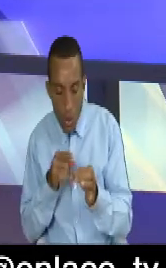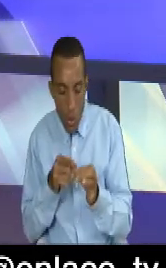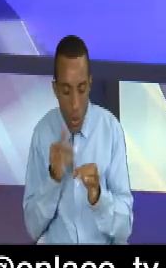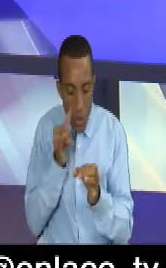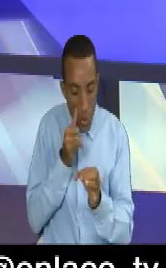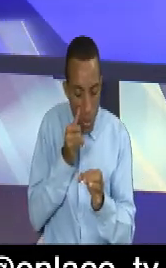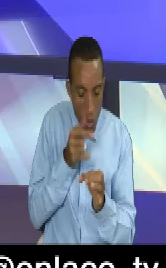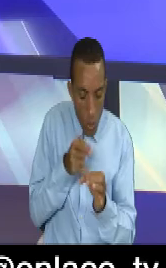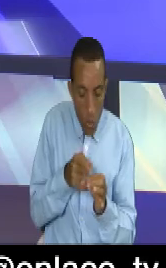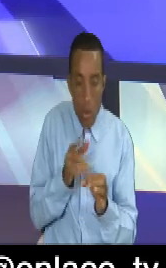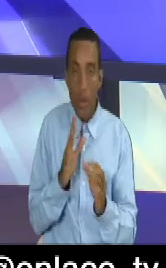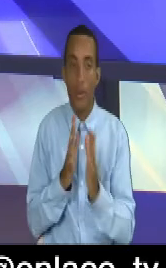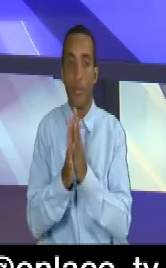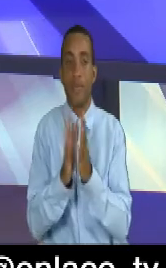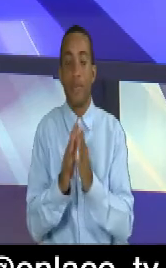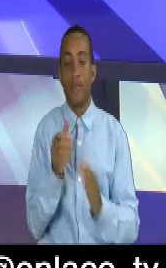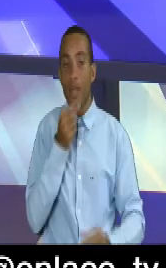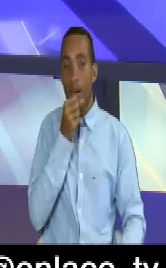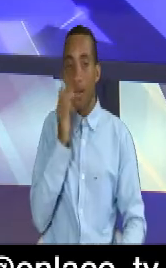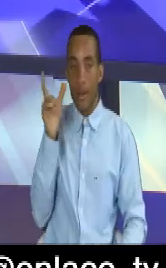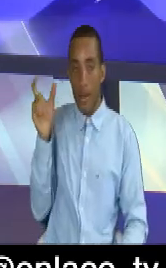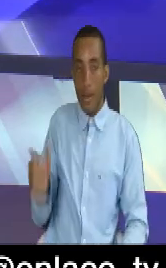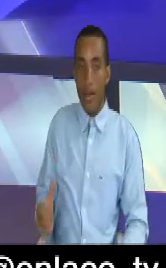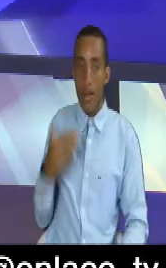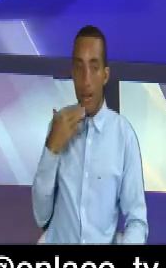nos tiene más detalles al respecto. Neila, adelante.